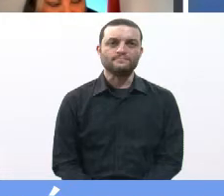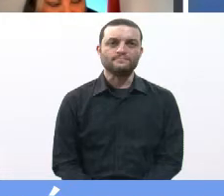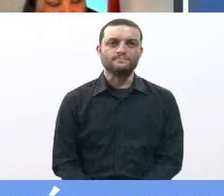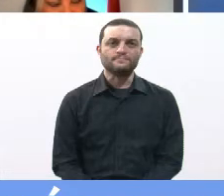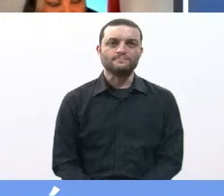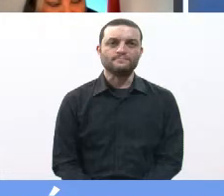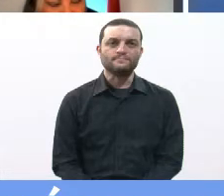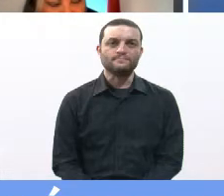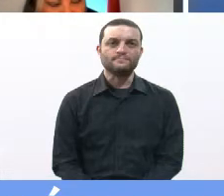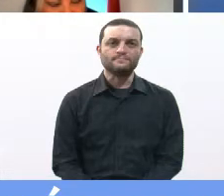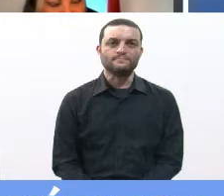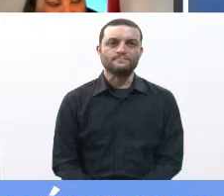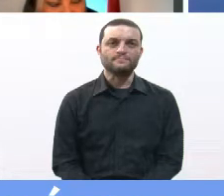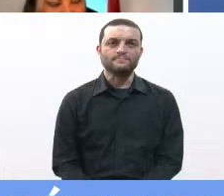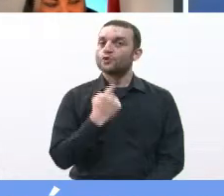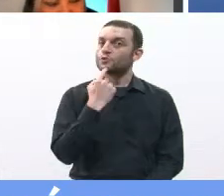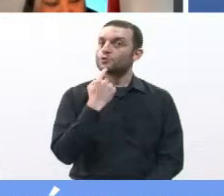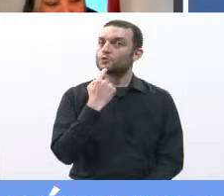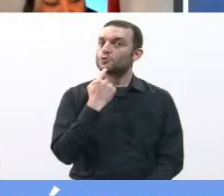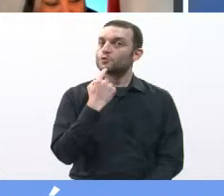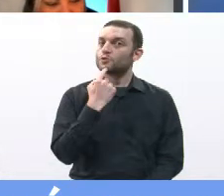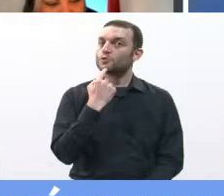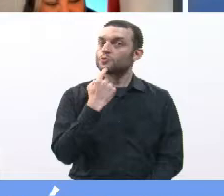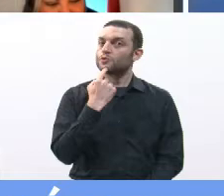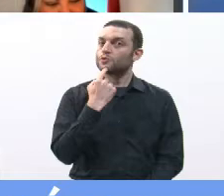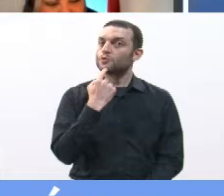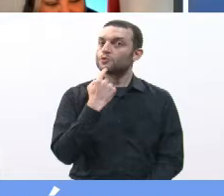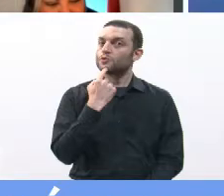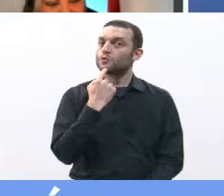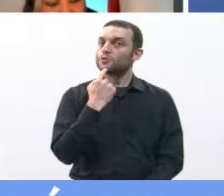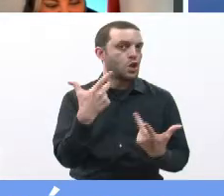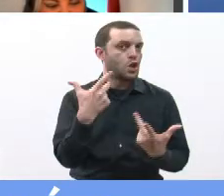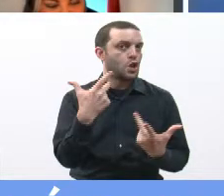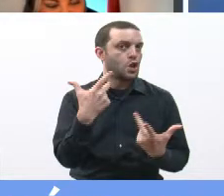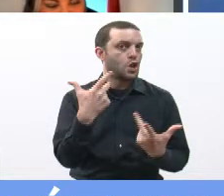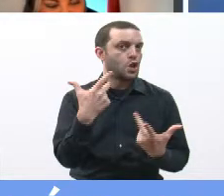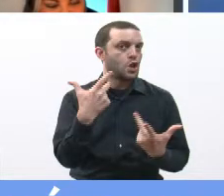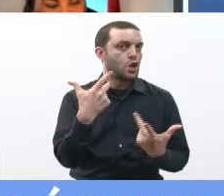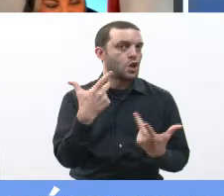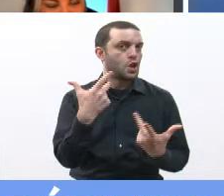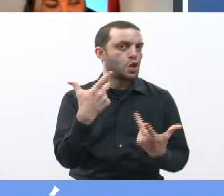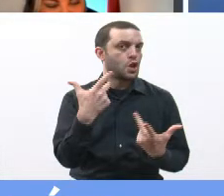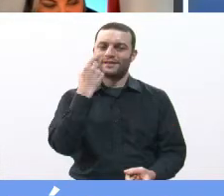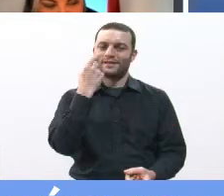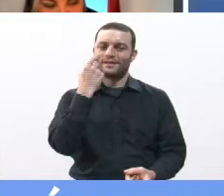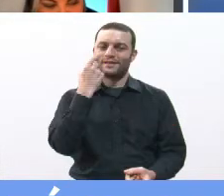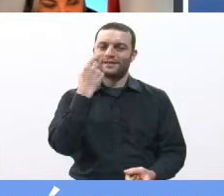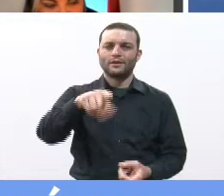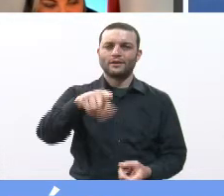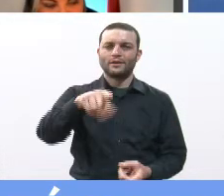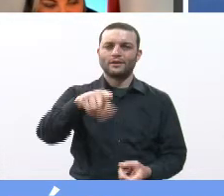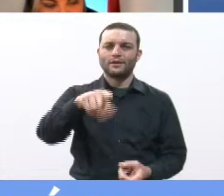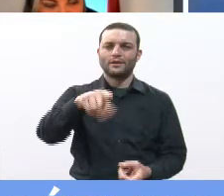Y lo que cuestiono realmente es, aunque lo quiera negar, la manipulación evidente que se está haciendo del